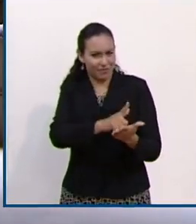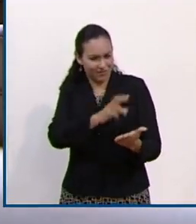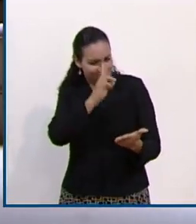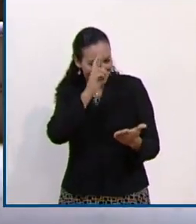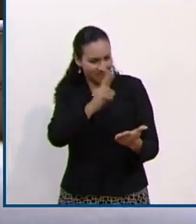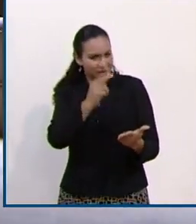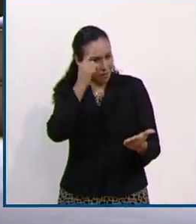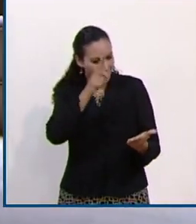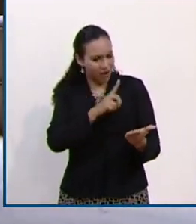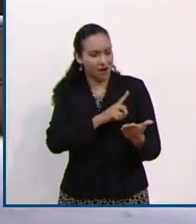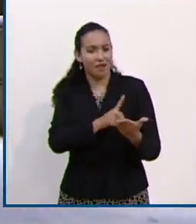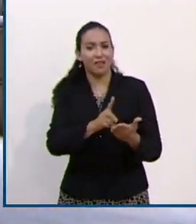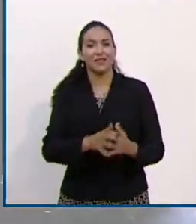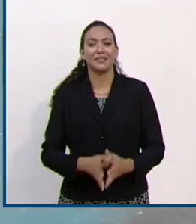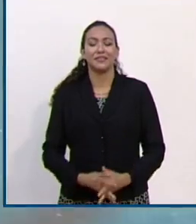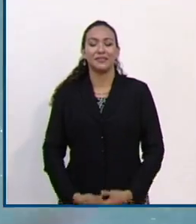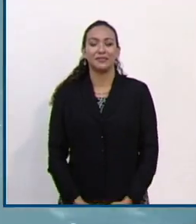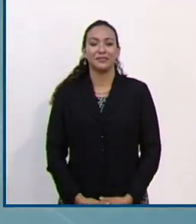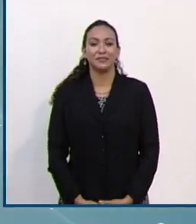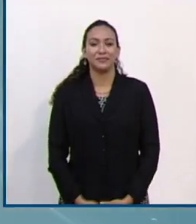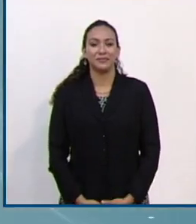de derecho.